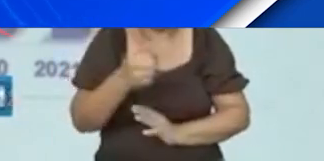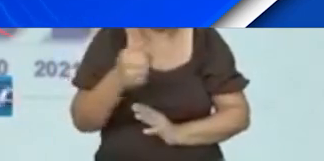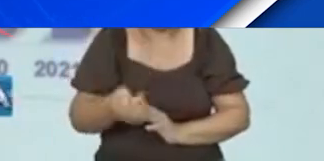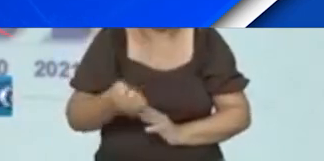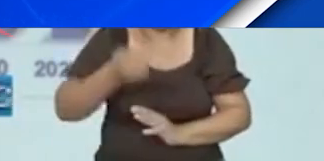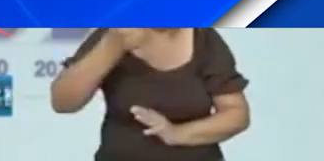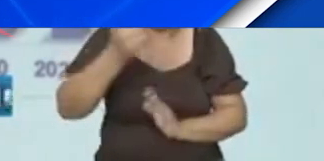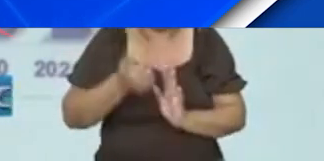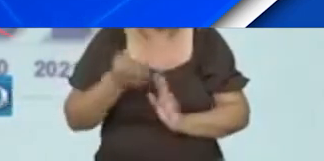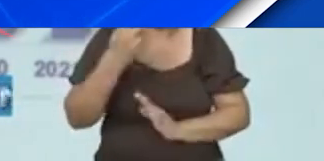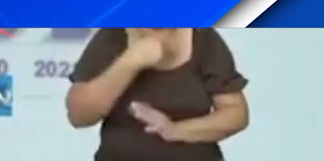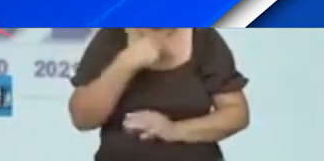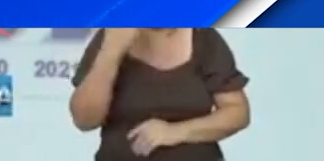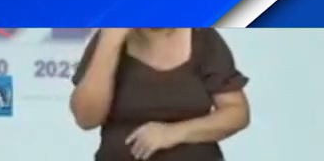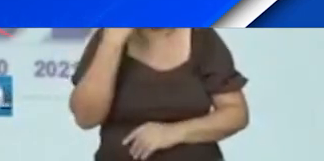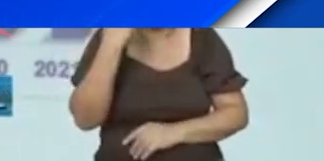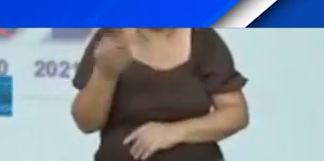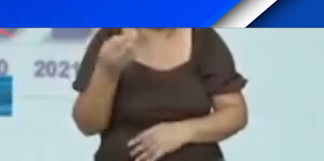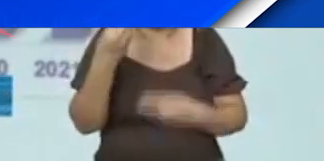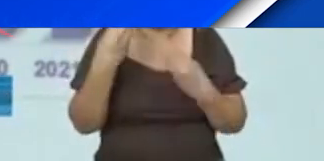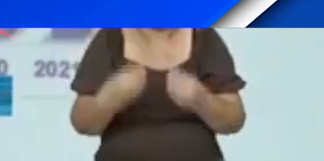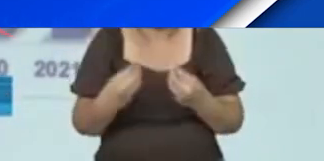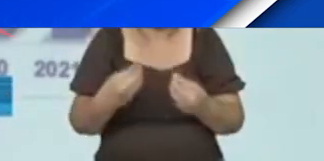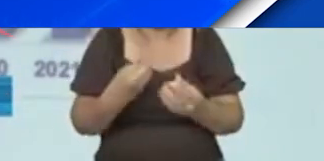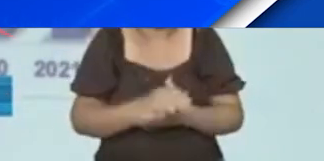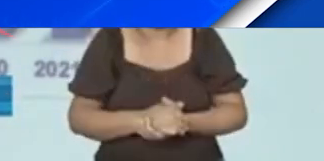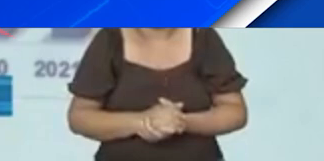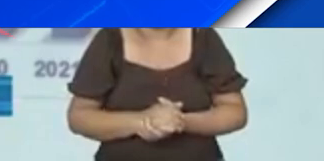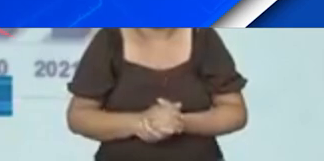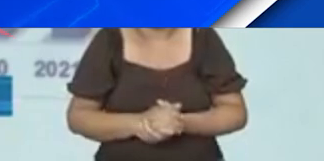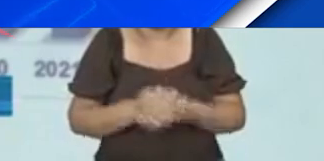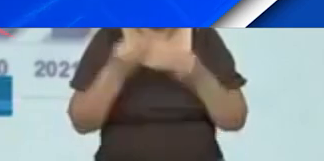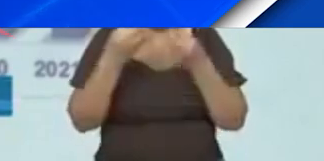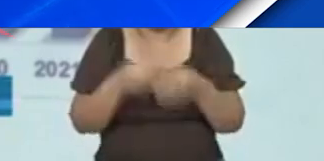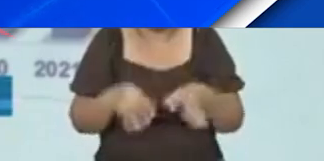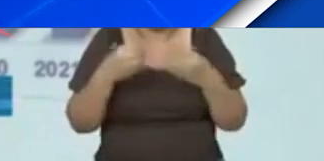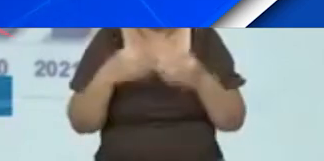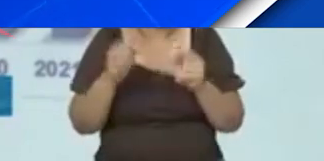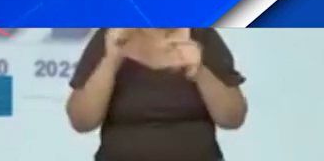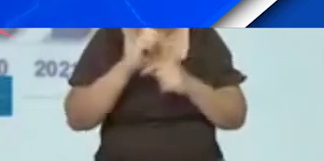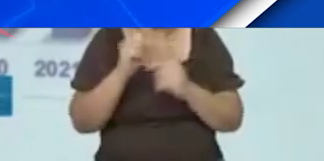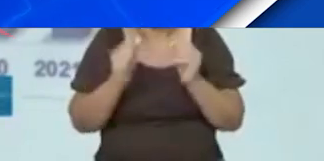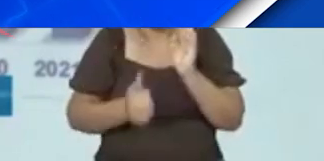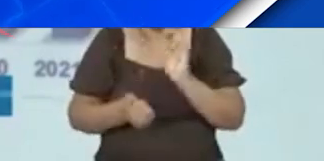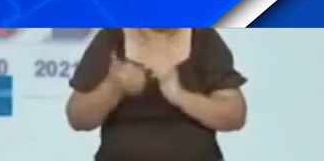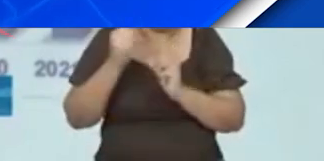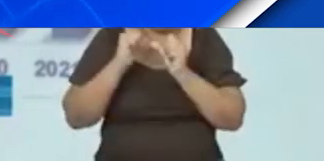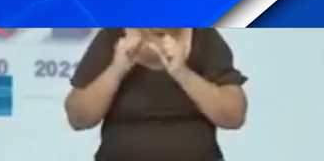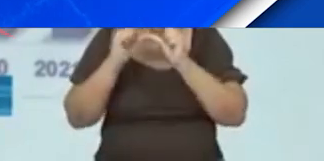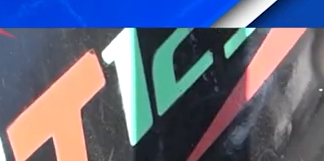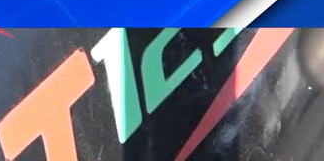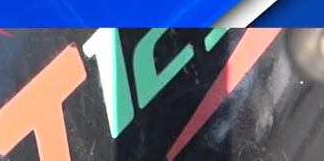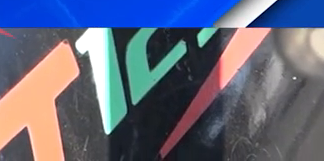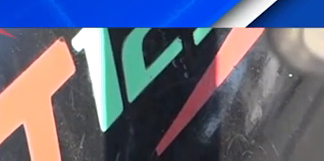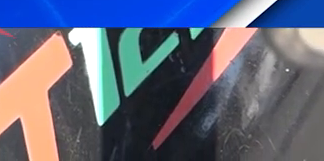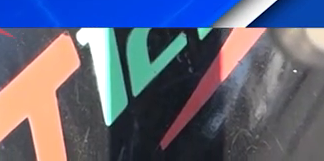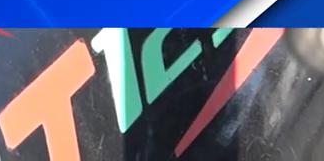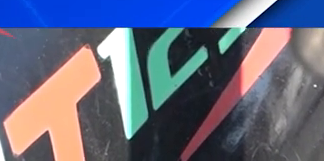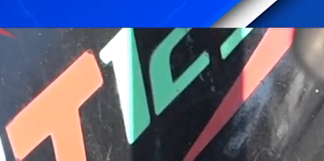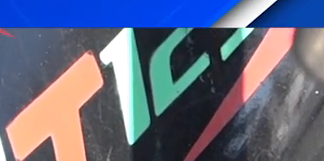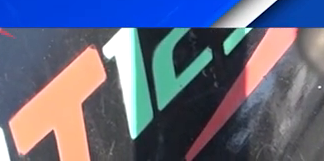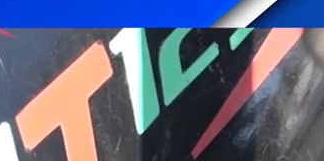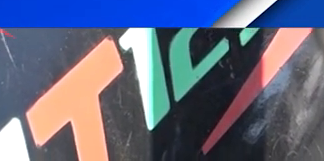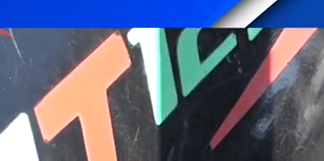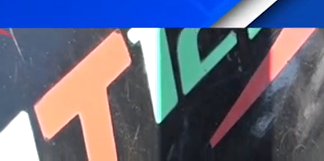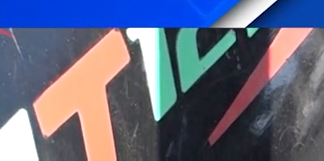en calidad. Hemos estado atendiendo mucho el tema de las pérdidas en todos los sectores. Este es el segmento de transmisión, después vamos a ver la distribución. Asimismo,